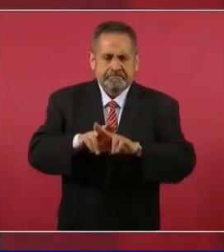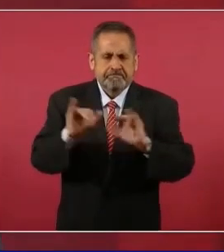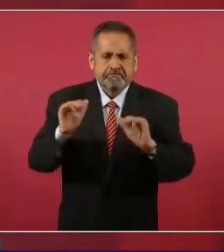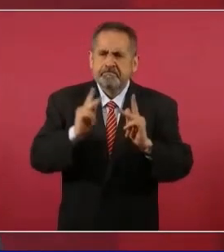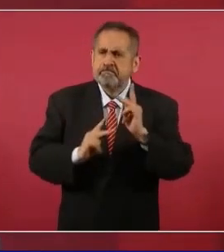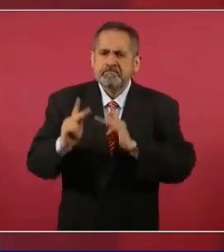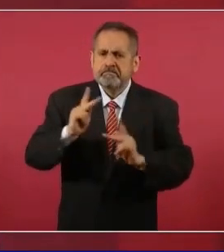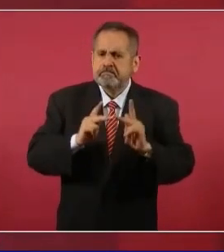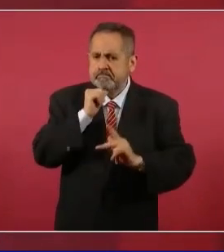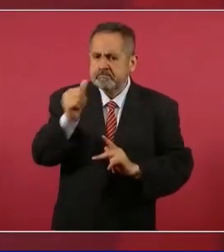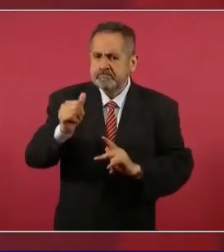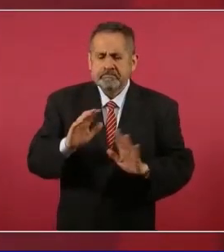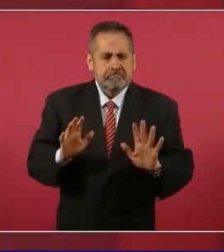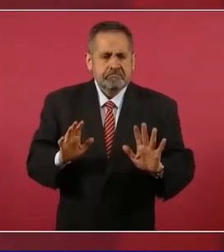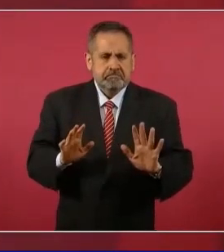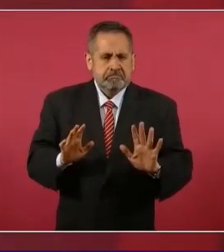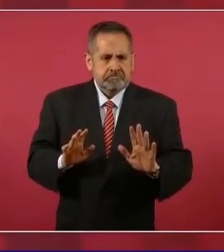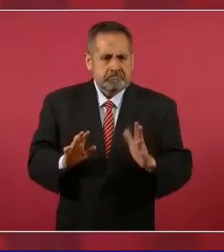¿Saben?